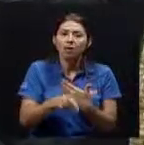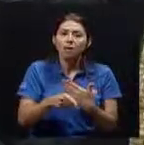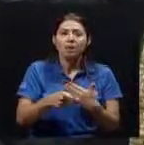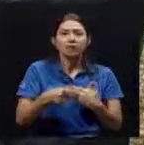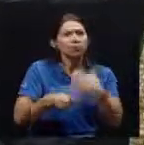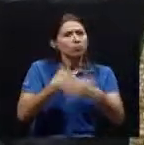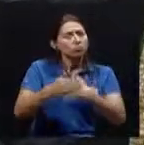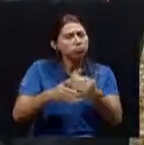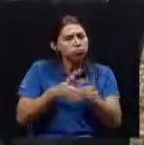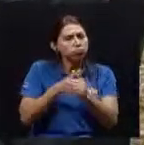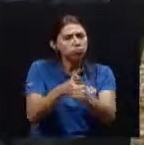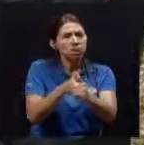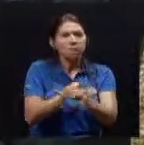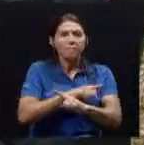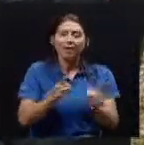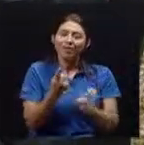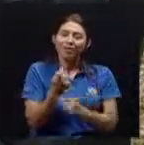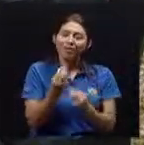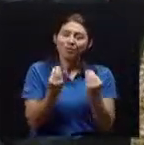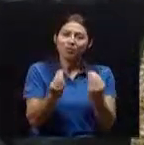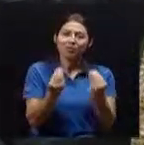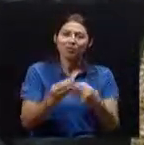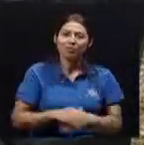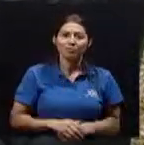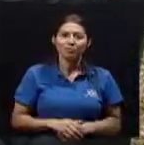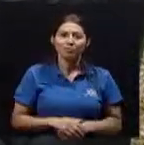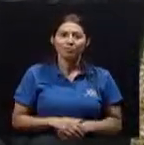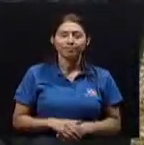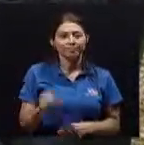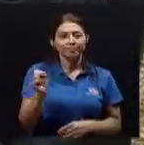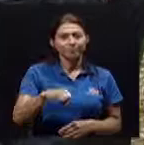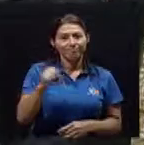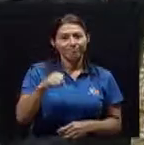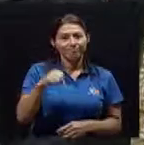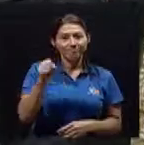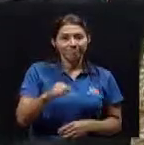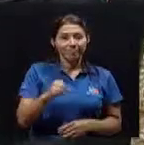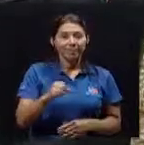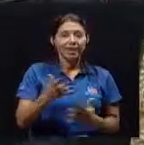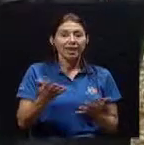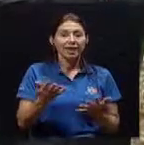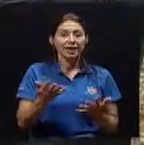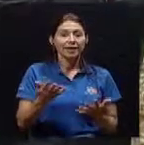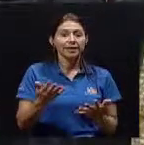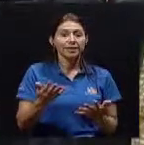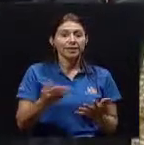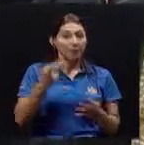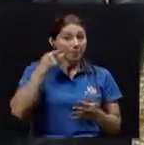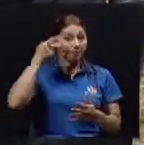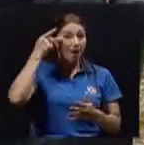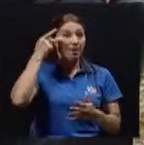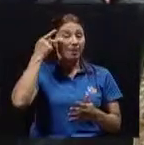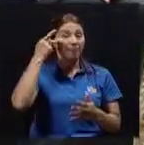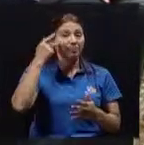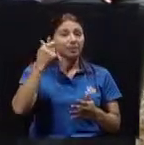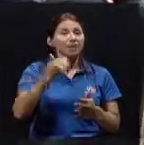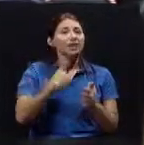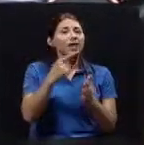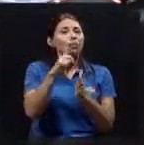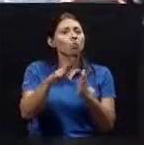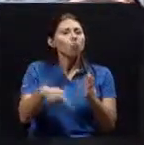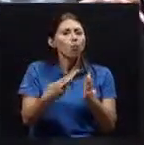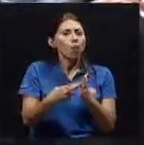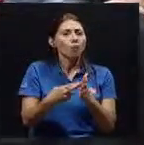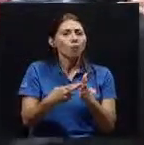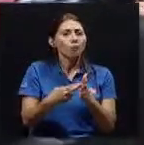avanzada, pero falta muchísimo. Sí, claro. De hecho, también el rol que ejerce el padre, como les decía antes, si